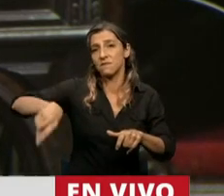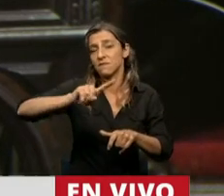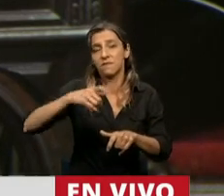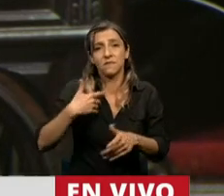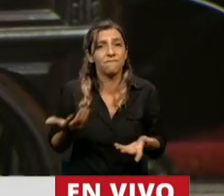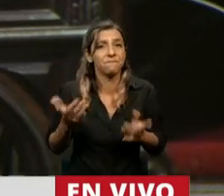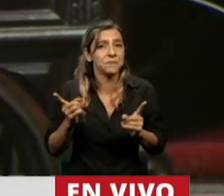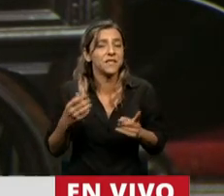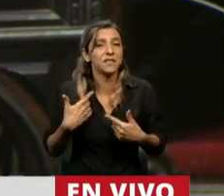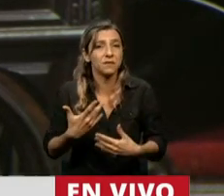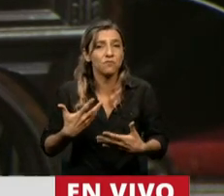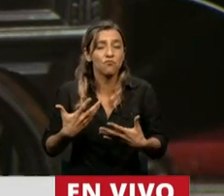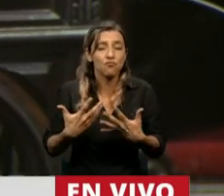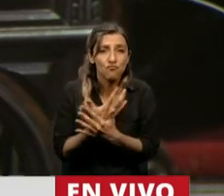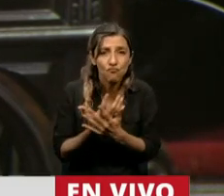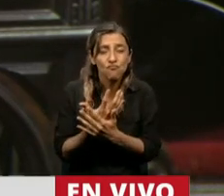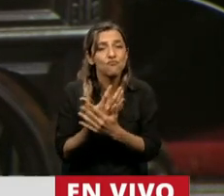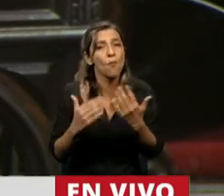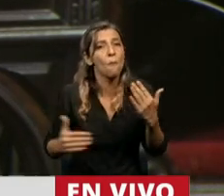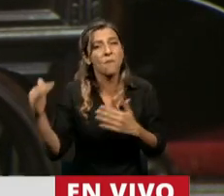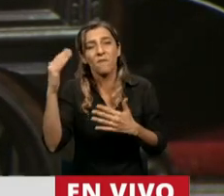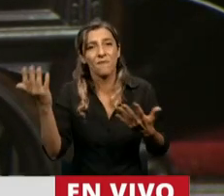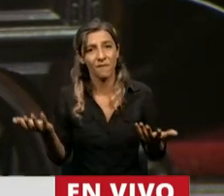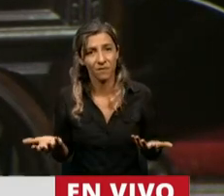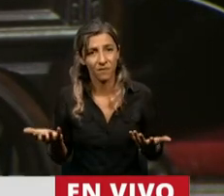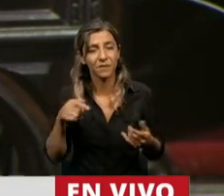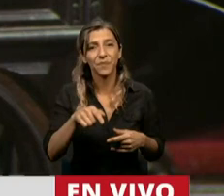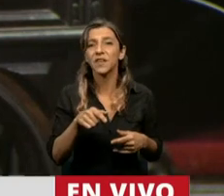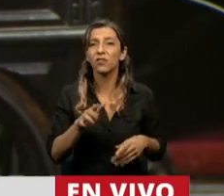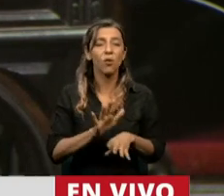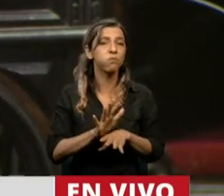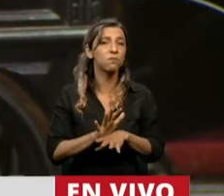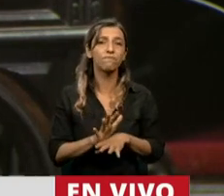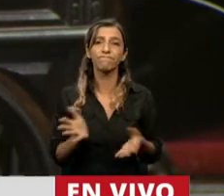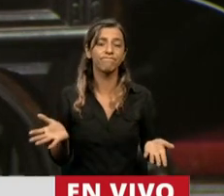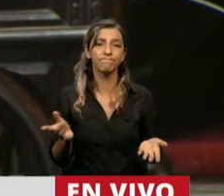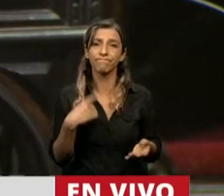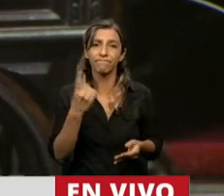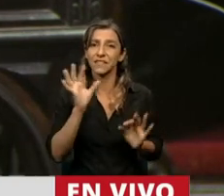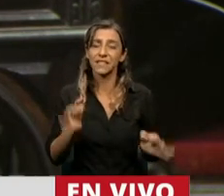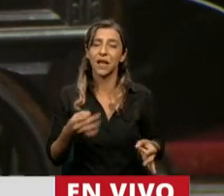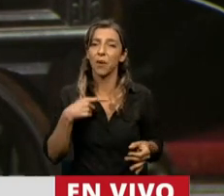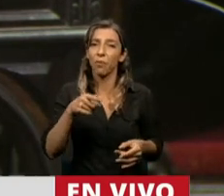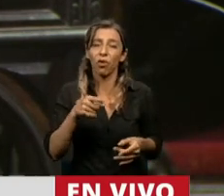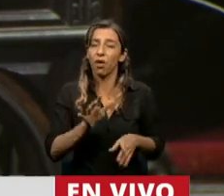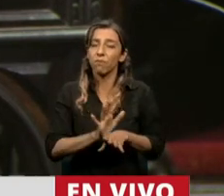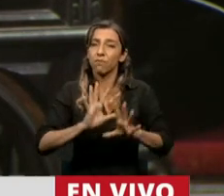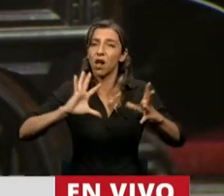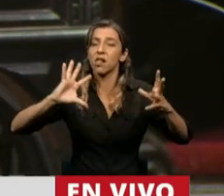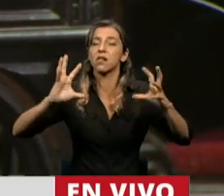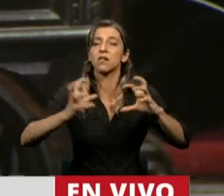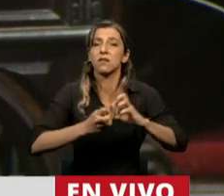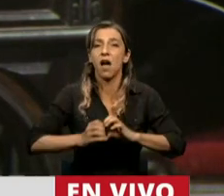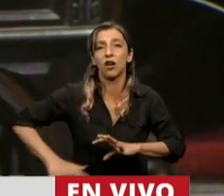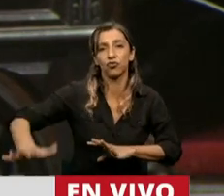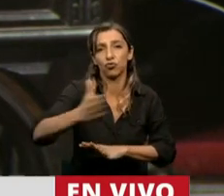causa directa de un modelo injusto, un modelo absolutamente depredador que nos trajo hasta acá